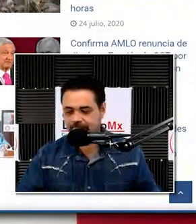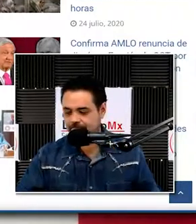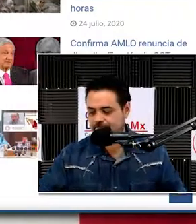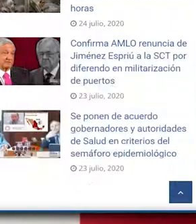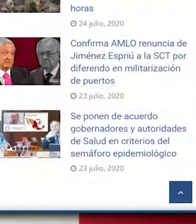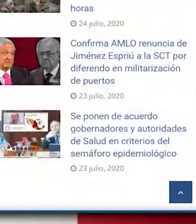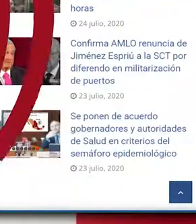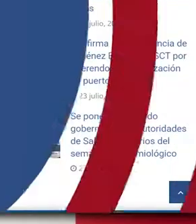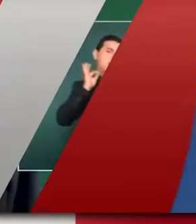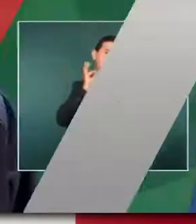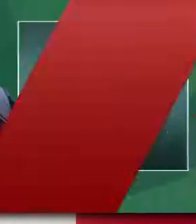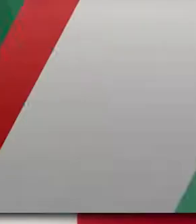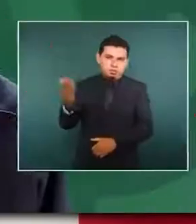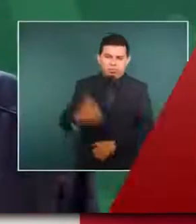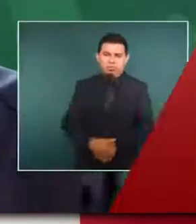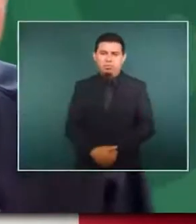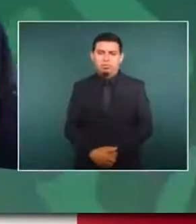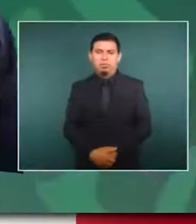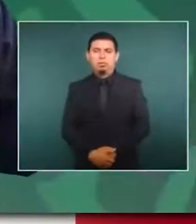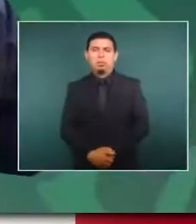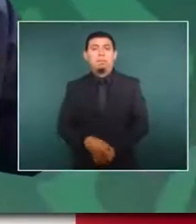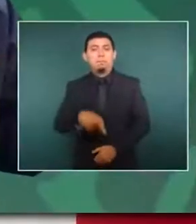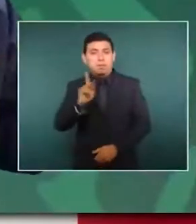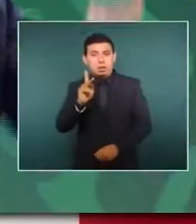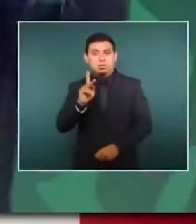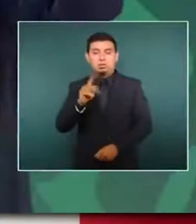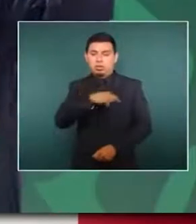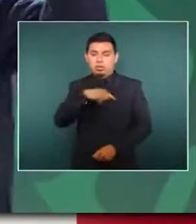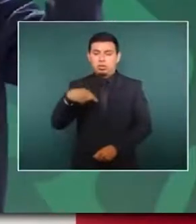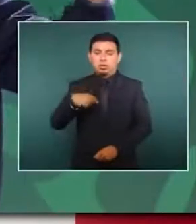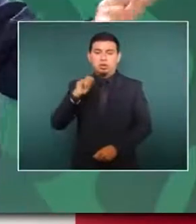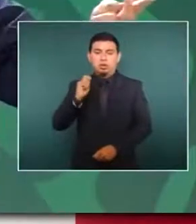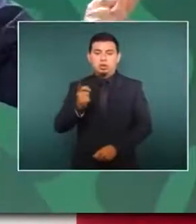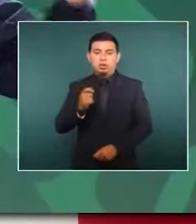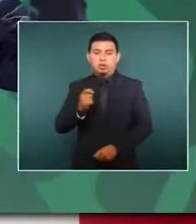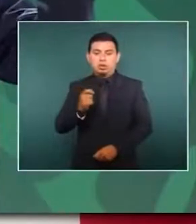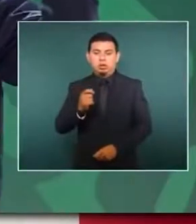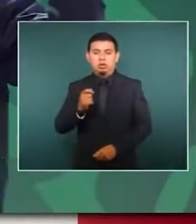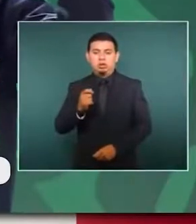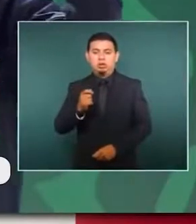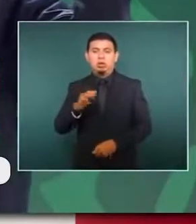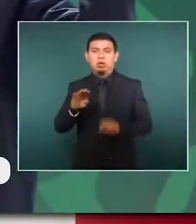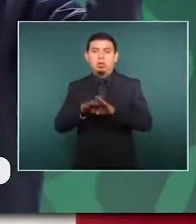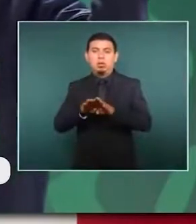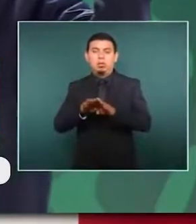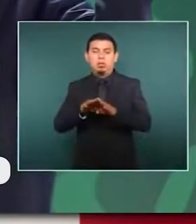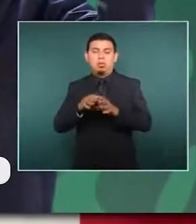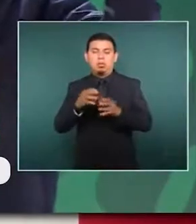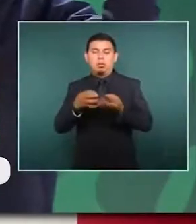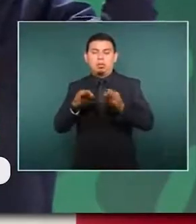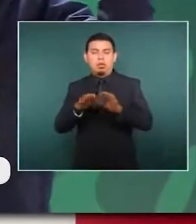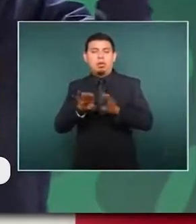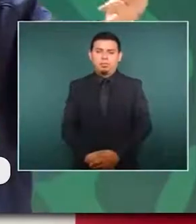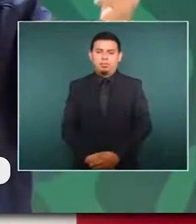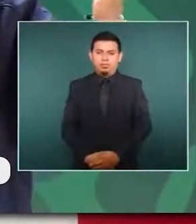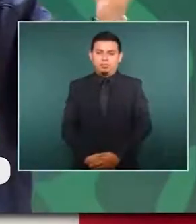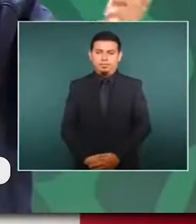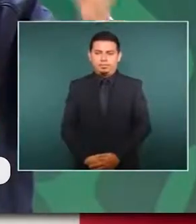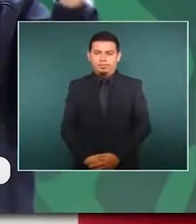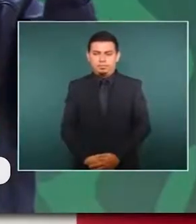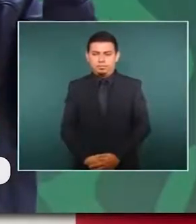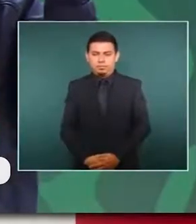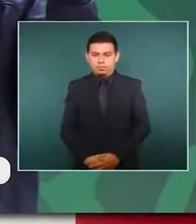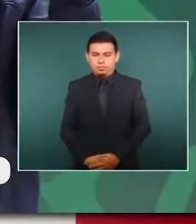Escuchemos al presidente. Lo que no vamos a hacer es fabricar delito a nadie.